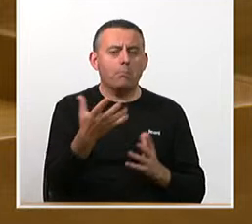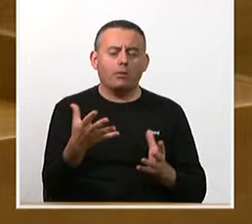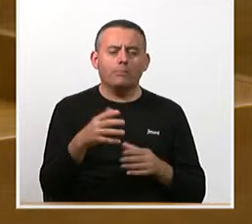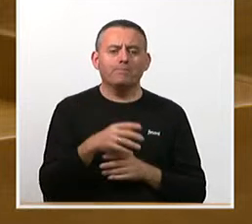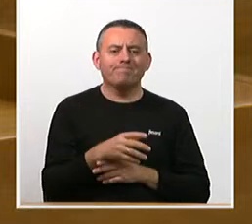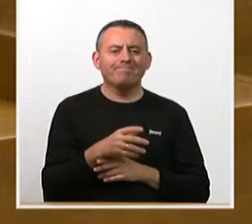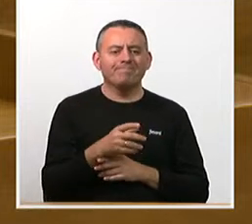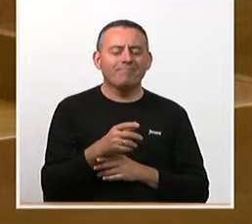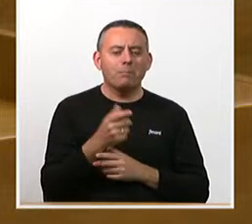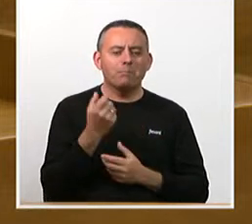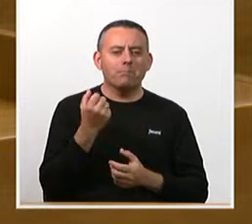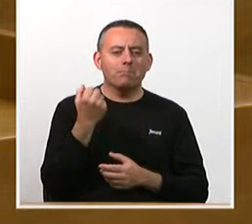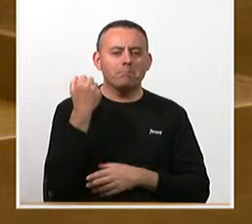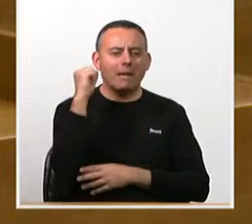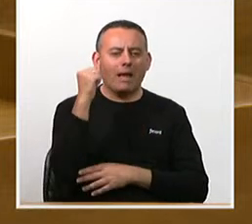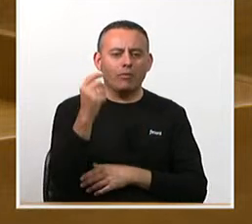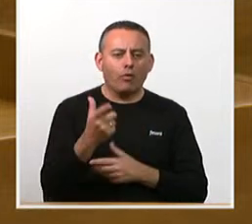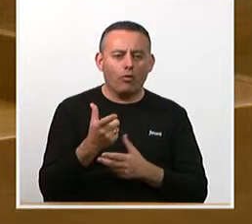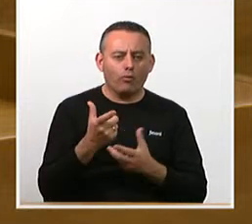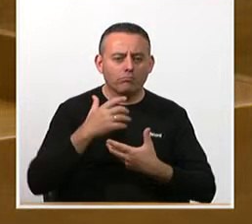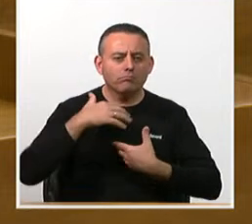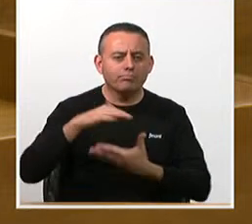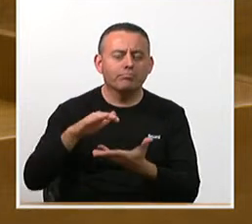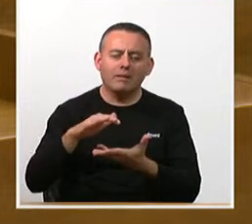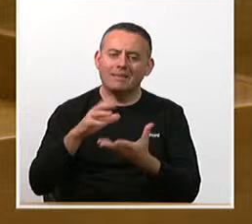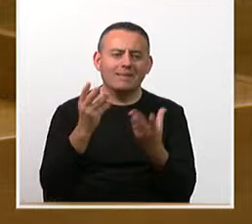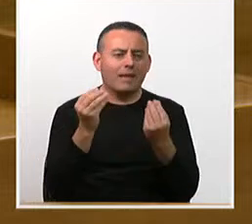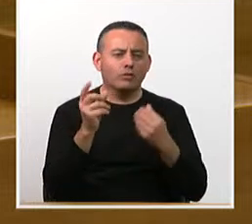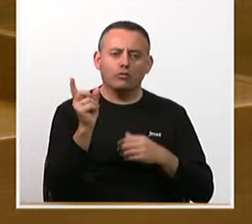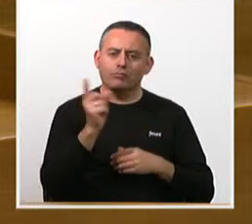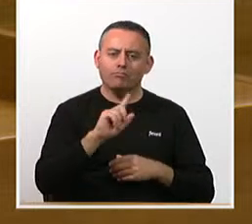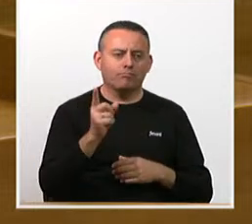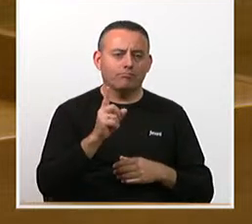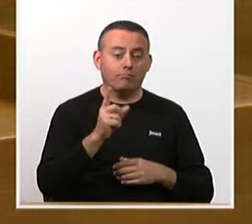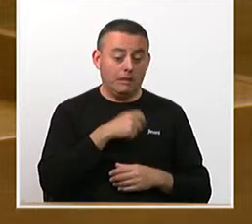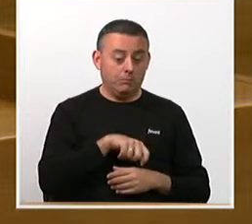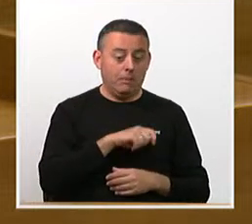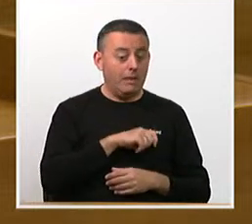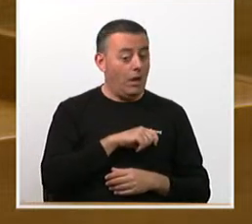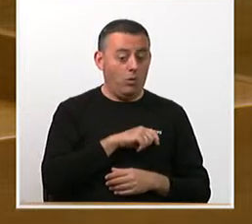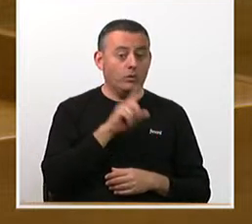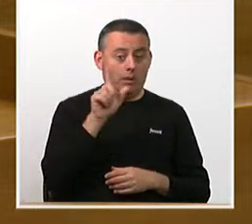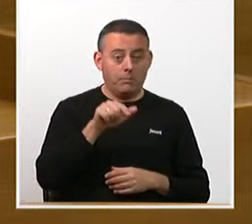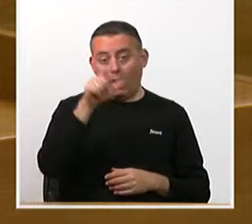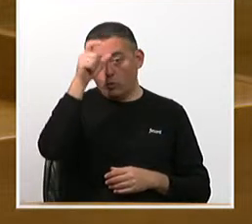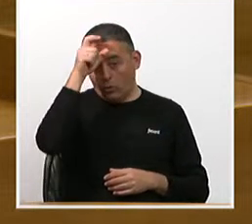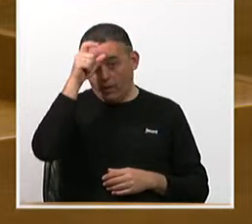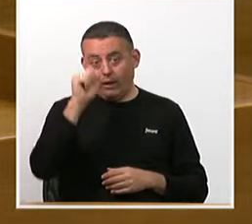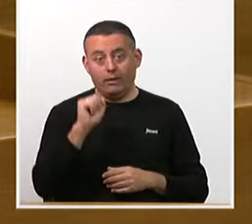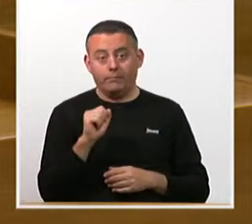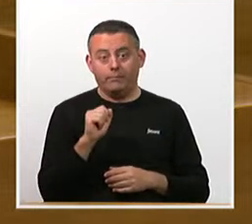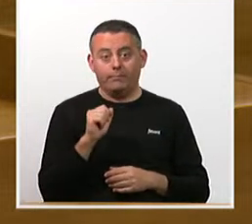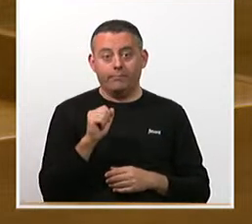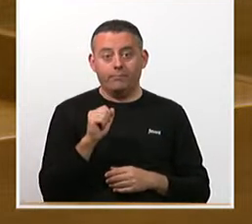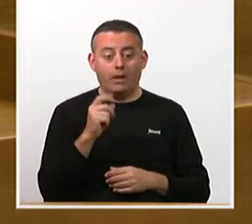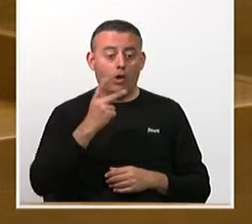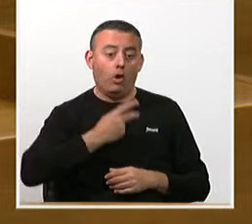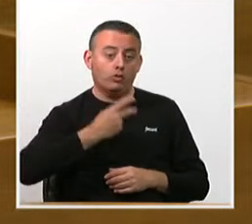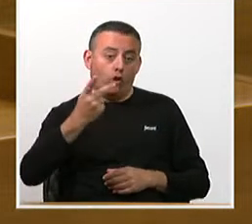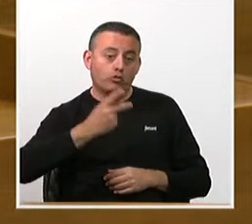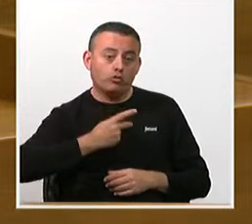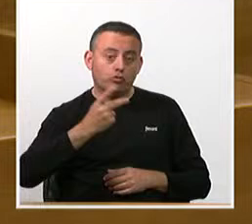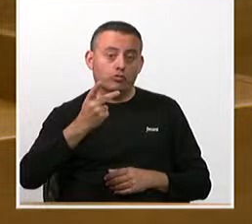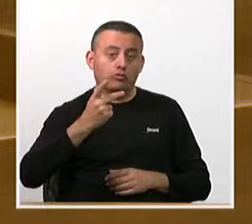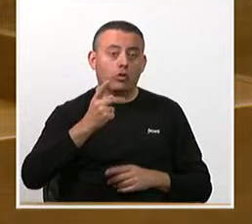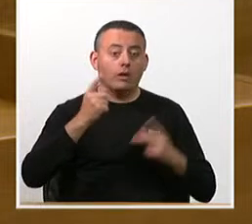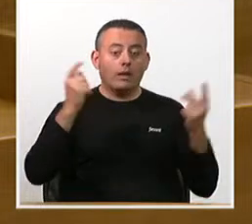mercado Un aumento tan grande de las producciones no solo de España sino también de Turquía entre ambos países han pasado en una